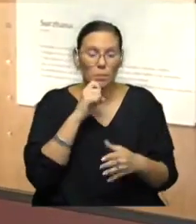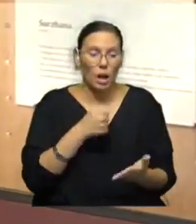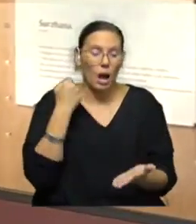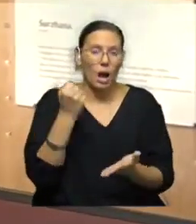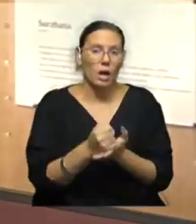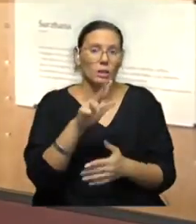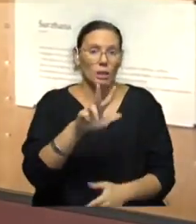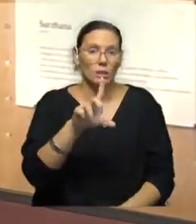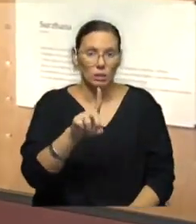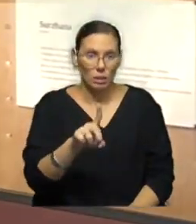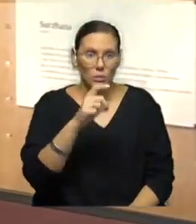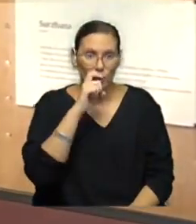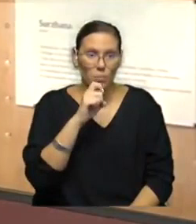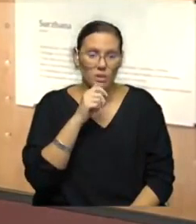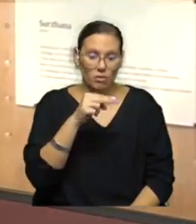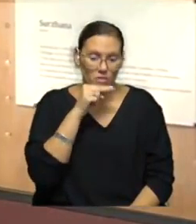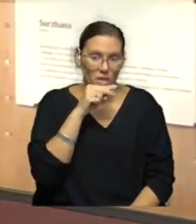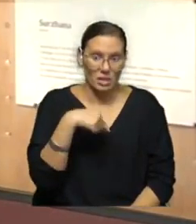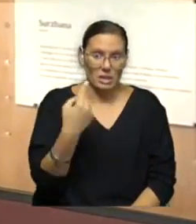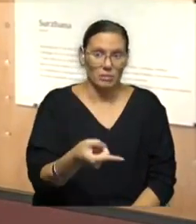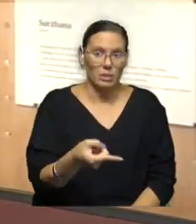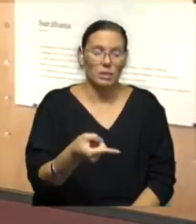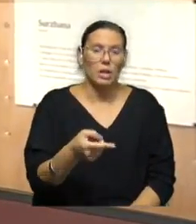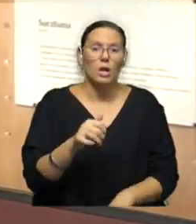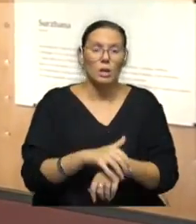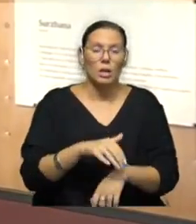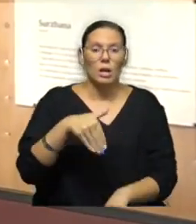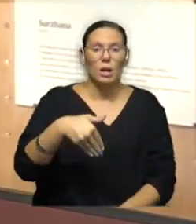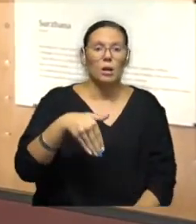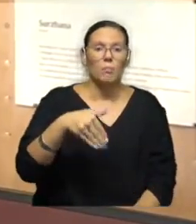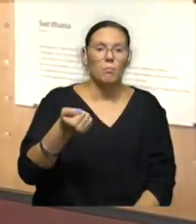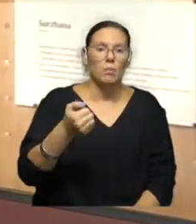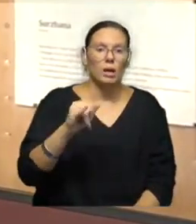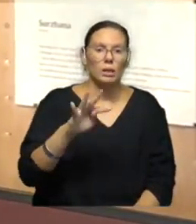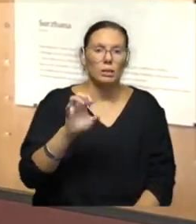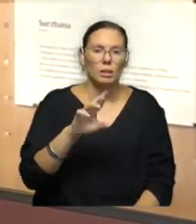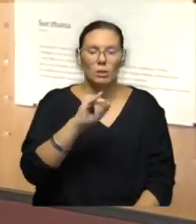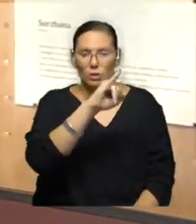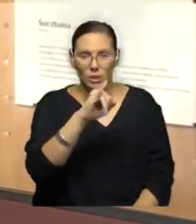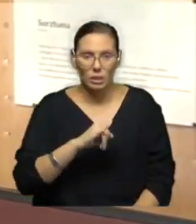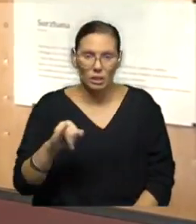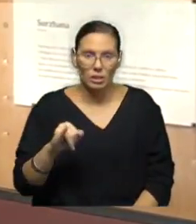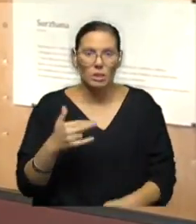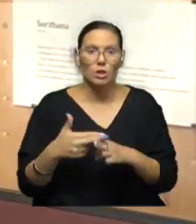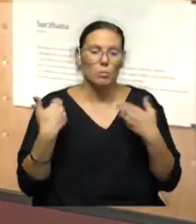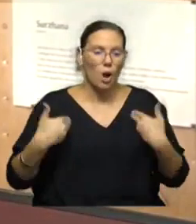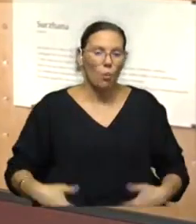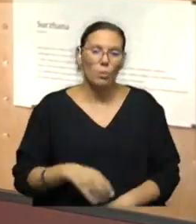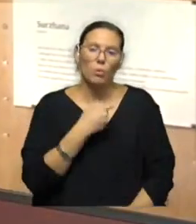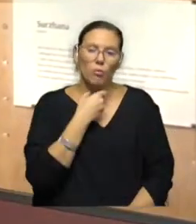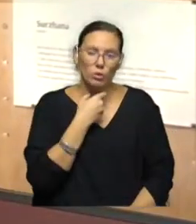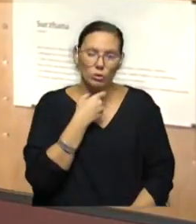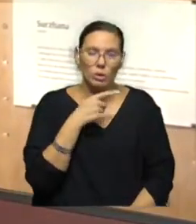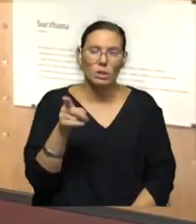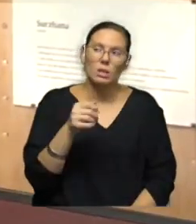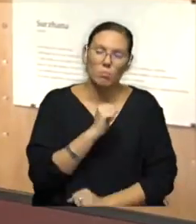hasta el 31 de marzo, el viernes que viene, a cargo de Maite Rodríguez, una muestra que se llama El cuerpo de la voz y que, bueno,